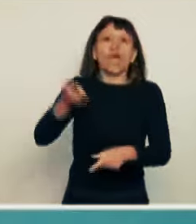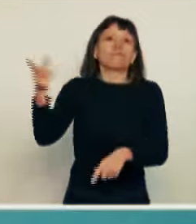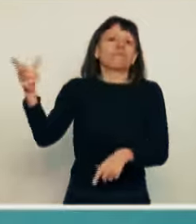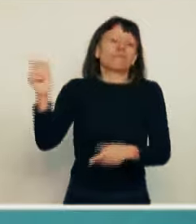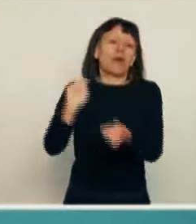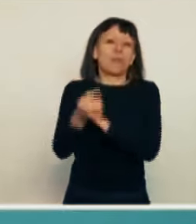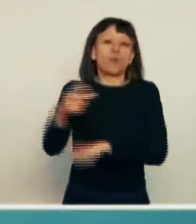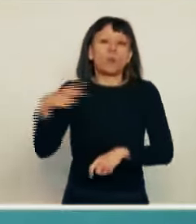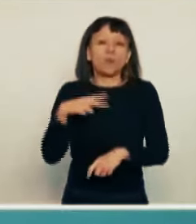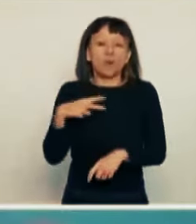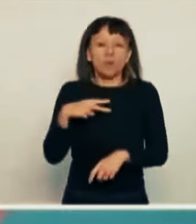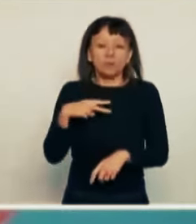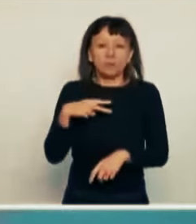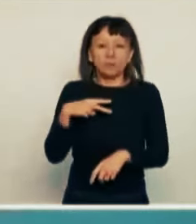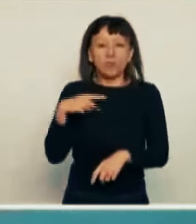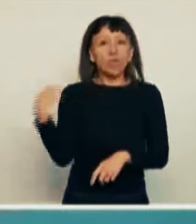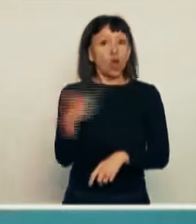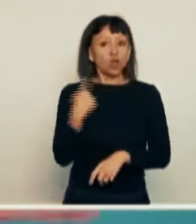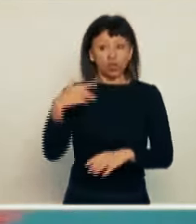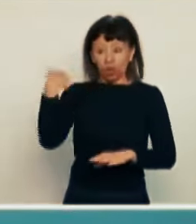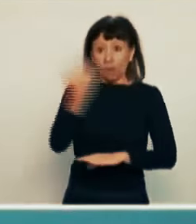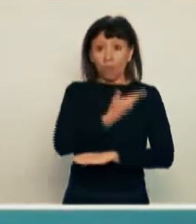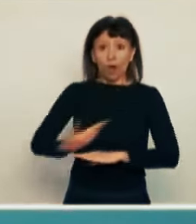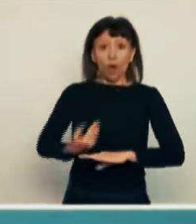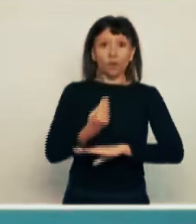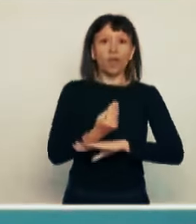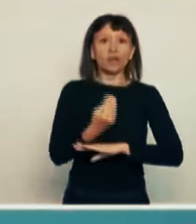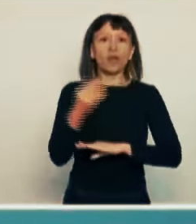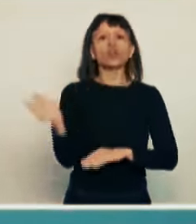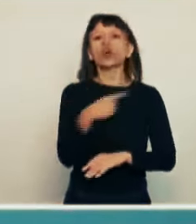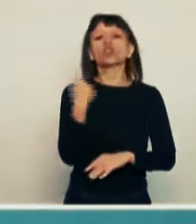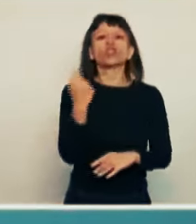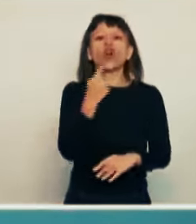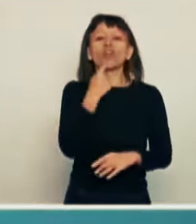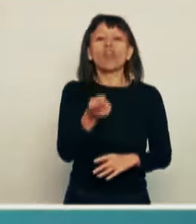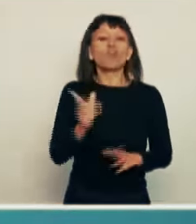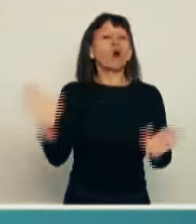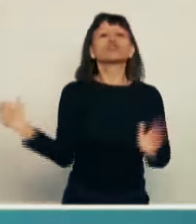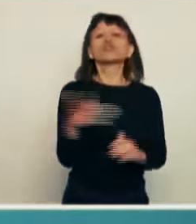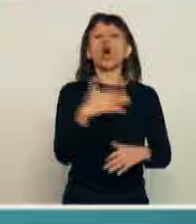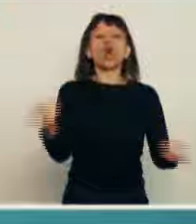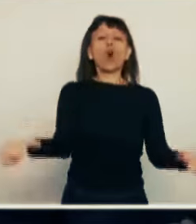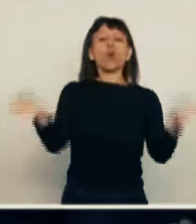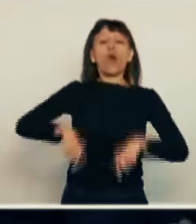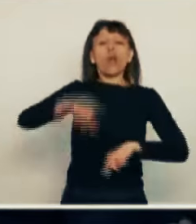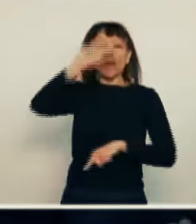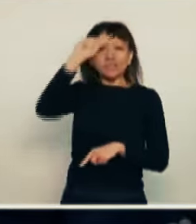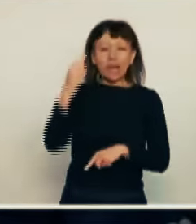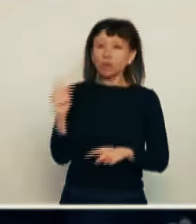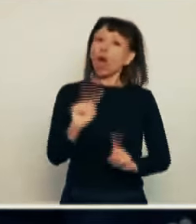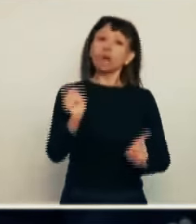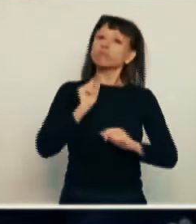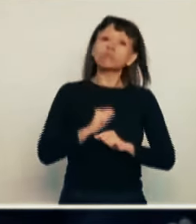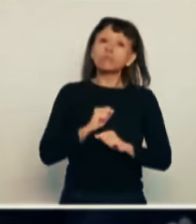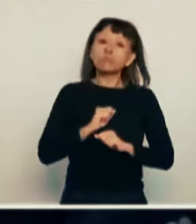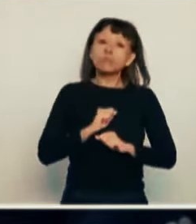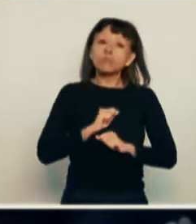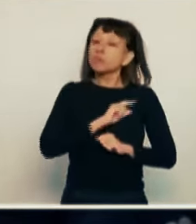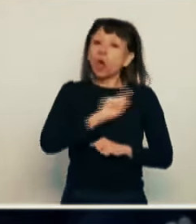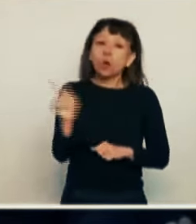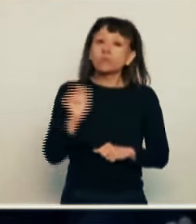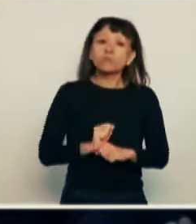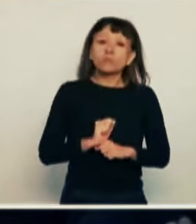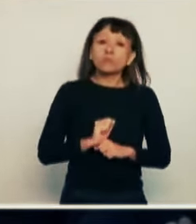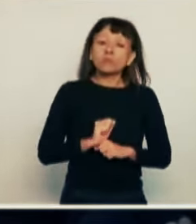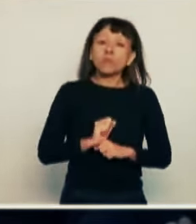cuando volvimos retrotrajimos todo para y dijimos, no, todo vuelve al Estado. No, no, porque